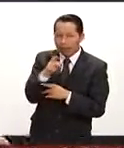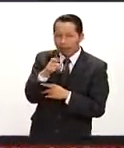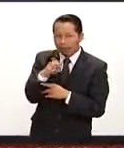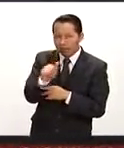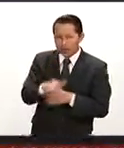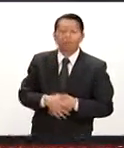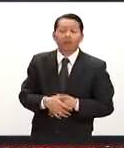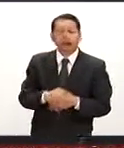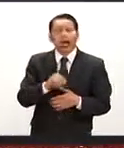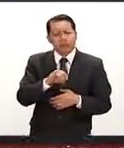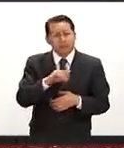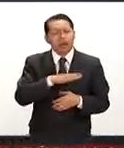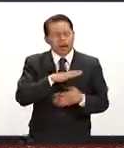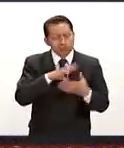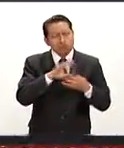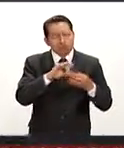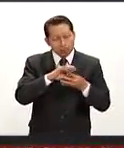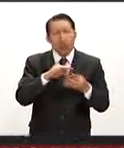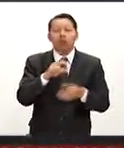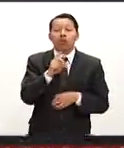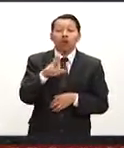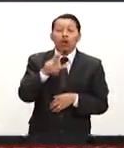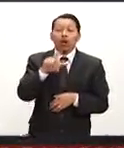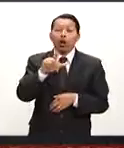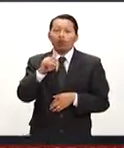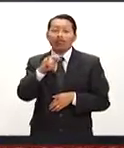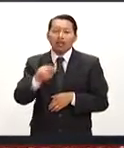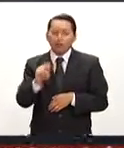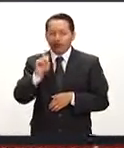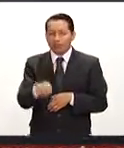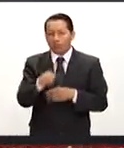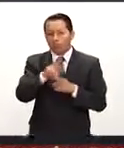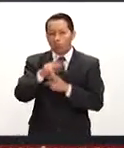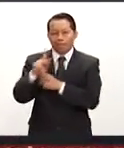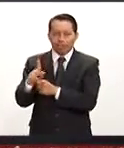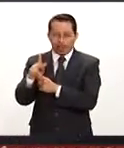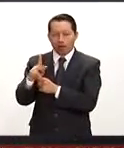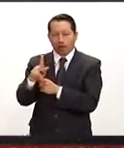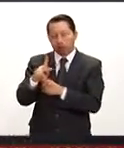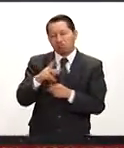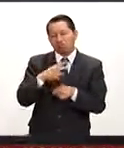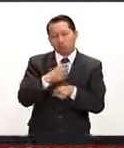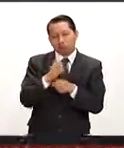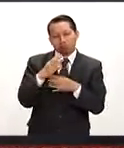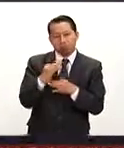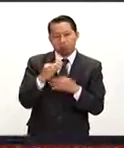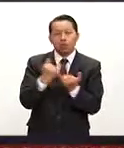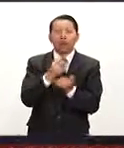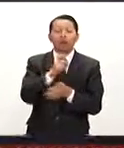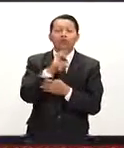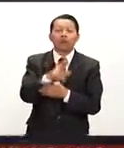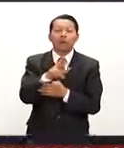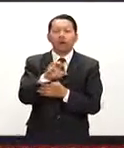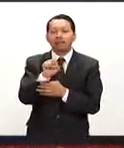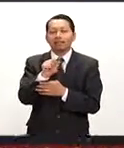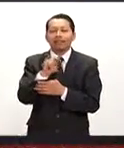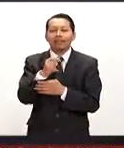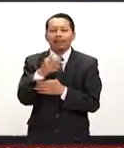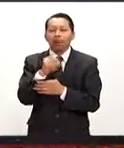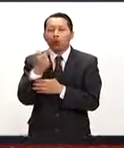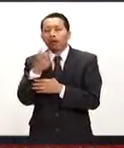invitación del doctor Lozano, rector general del sistema UP y PADE, y del doctor Santiago